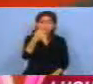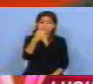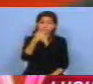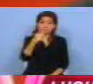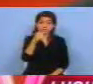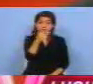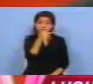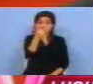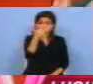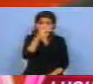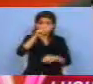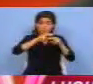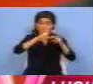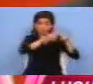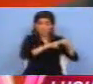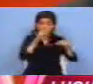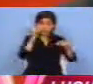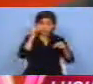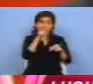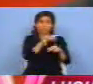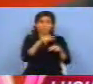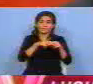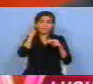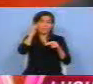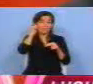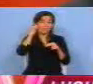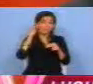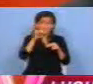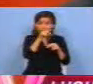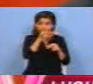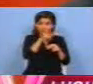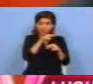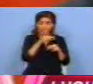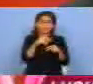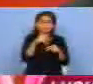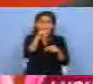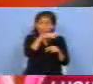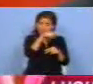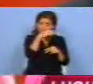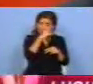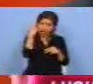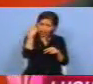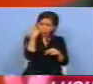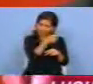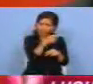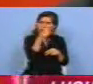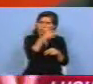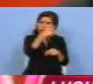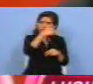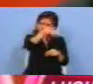tus adláteres o alcahuetes como quieras llamarlos que aprendan que estudien y que se